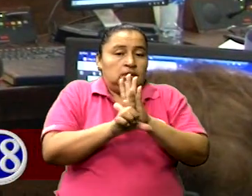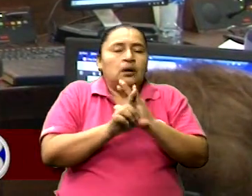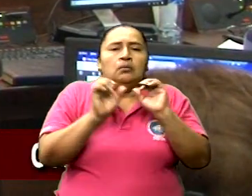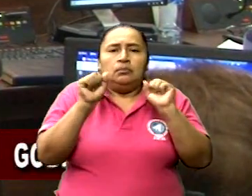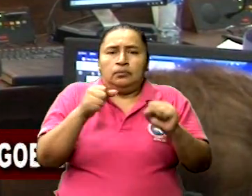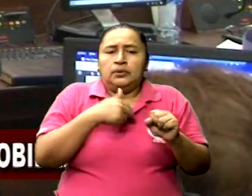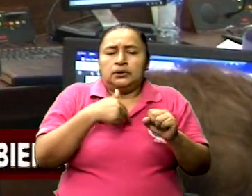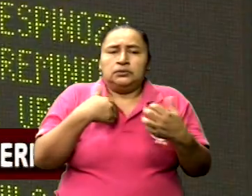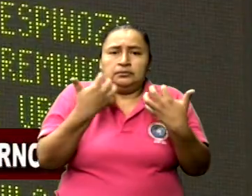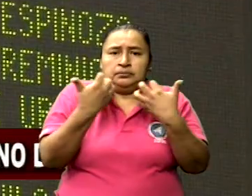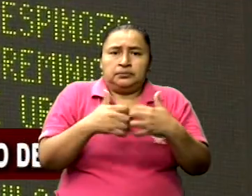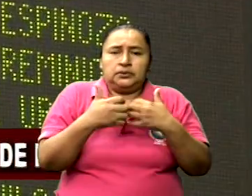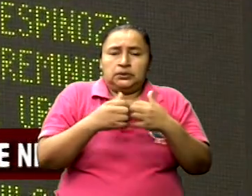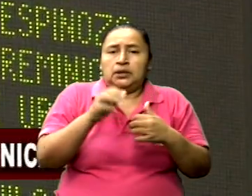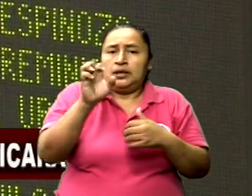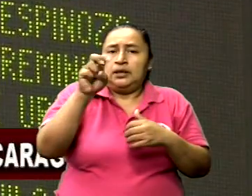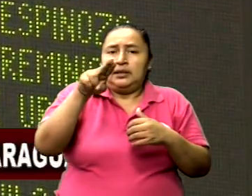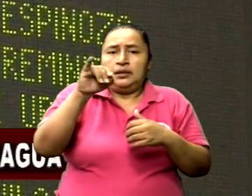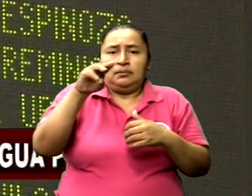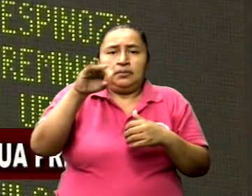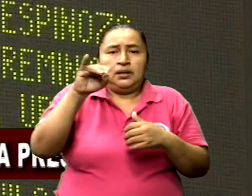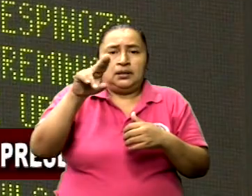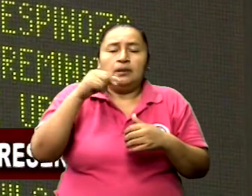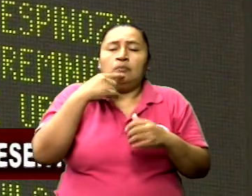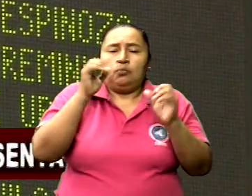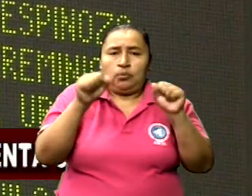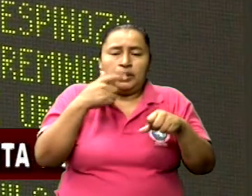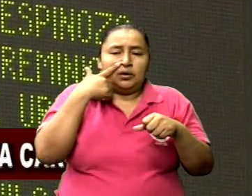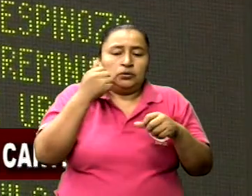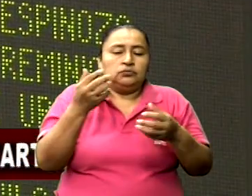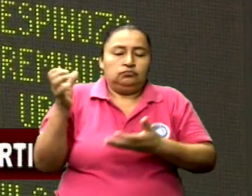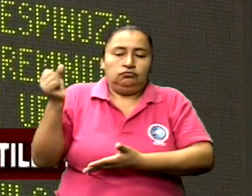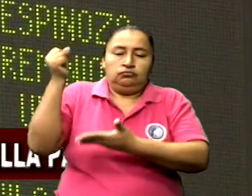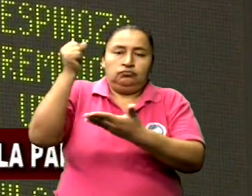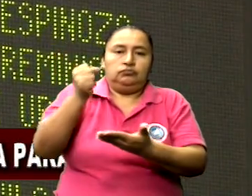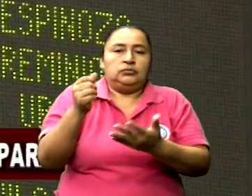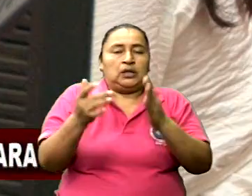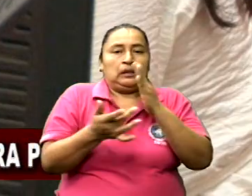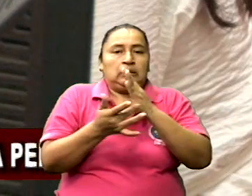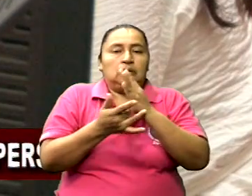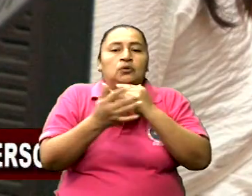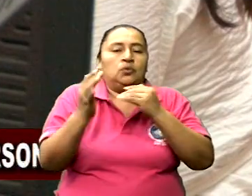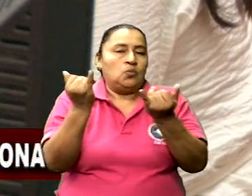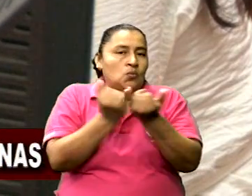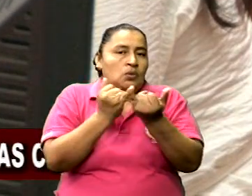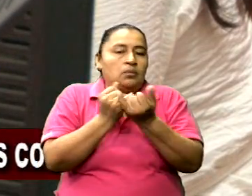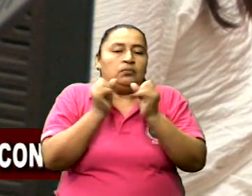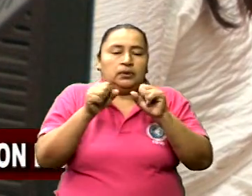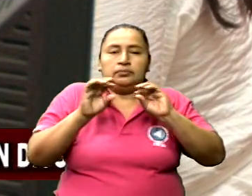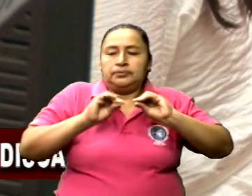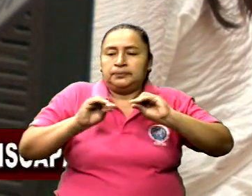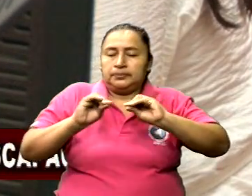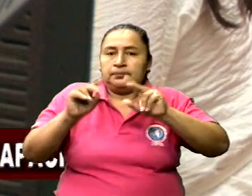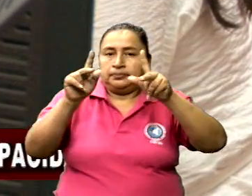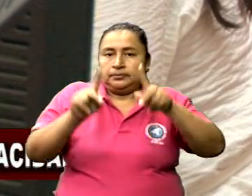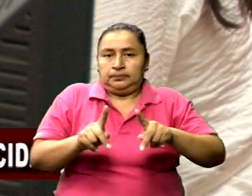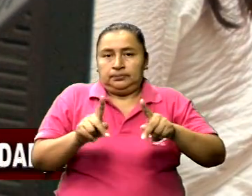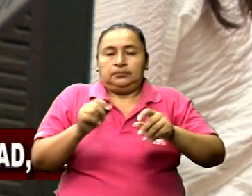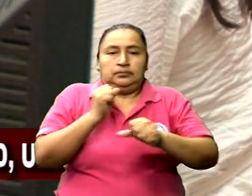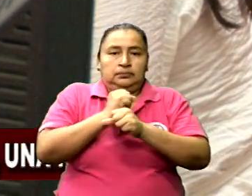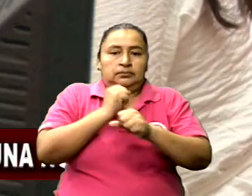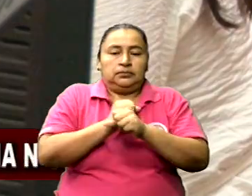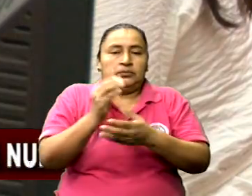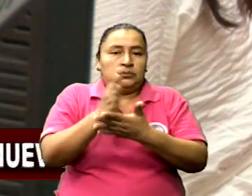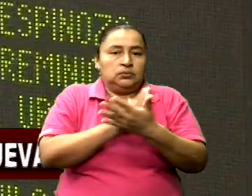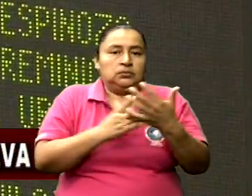que la empresa estatal Eniminas reciba el conocimiento y la transferencia tecnológica, así como la capacitación de personal humano de